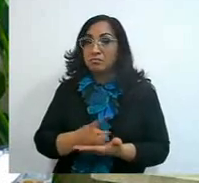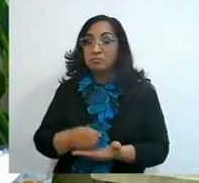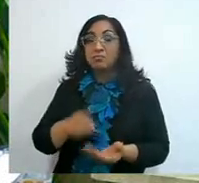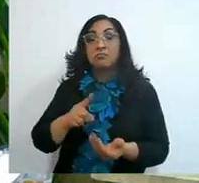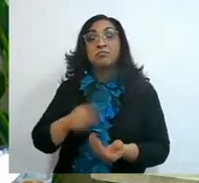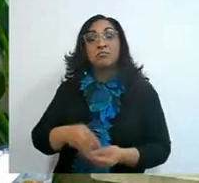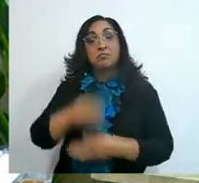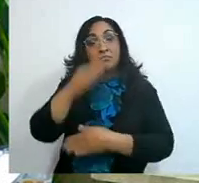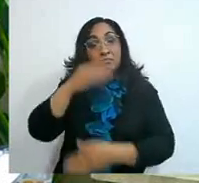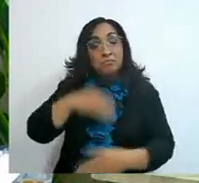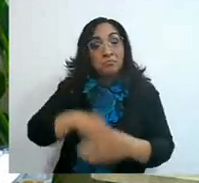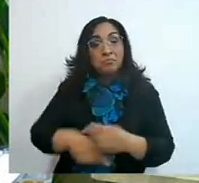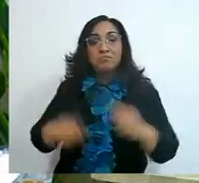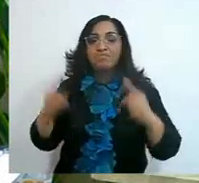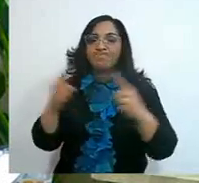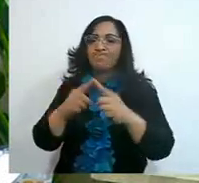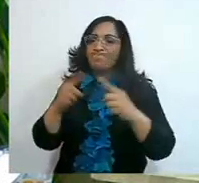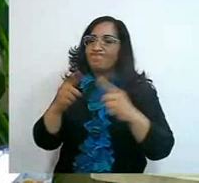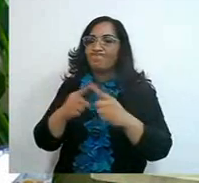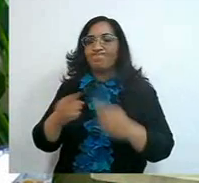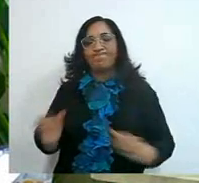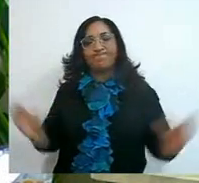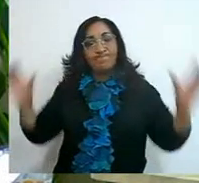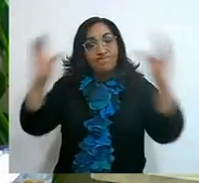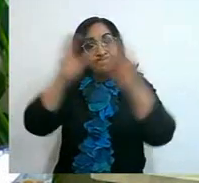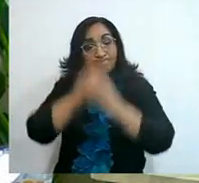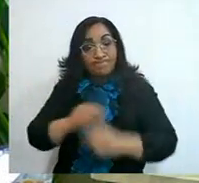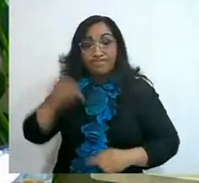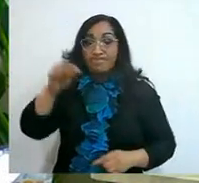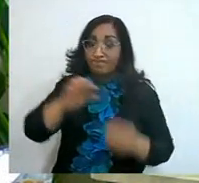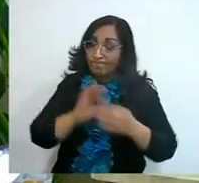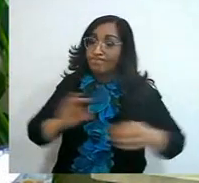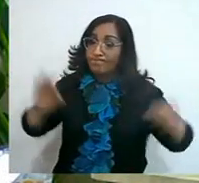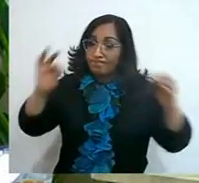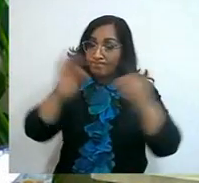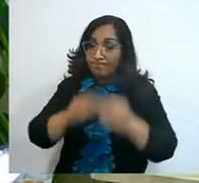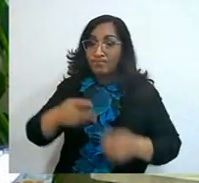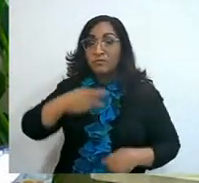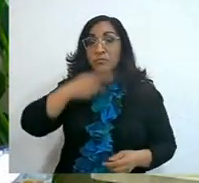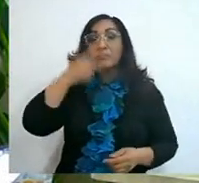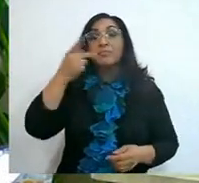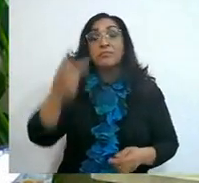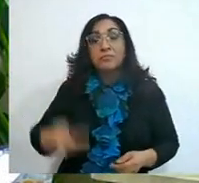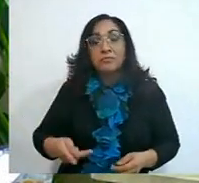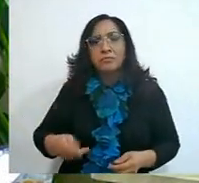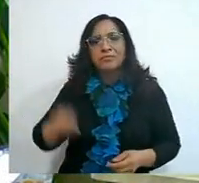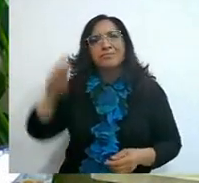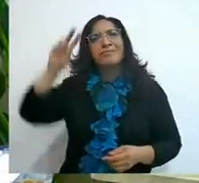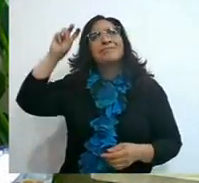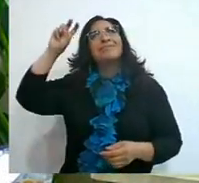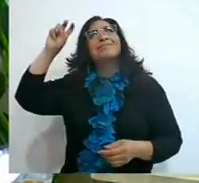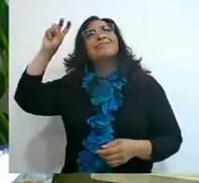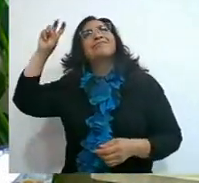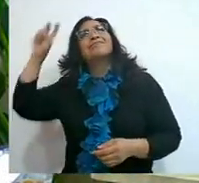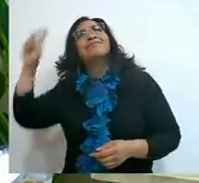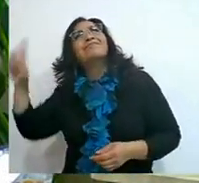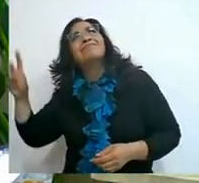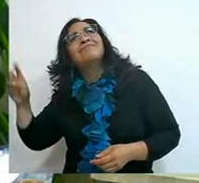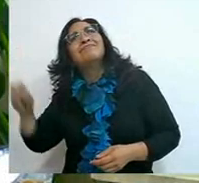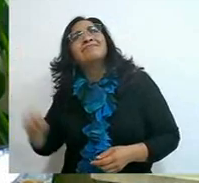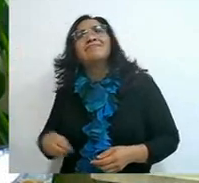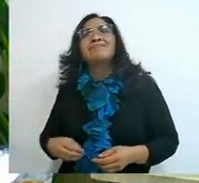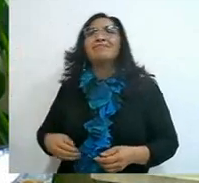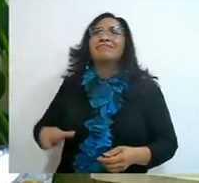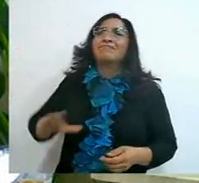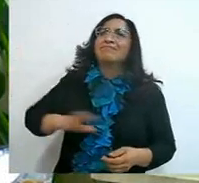iglesia. Esta patente oscuridad. Y ahí hablaba, ¿verdad? Alguien que se imaginó una novela y que estaba un espíritu inmundo acá